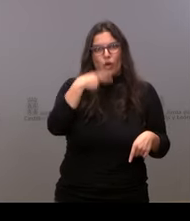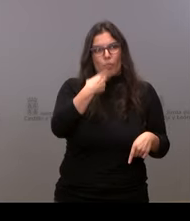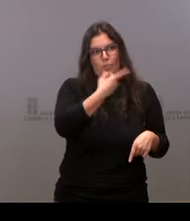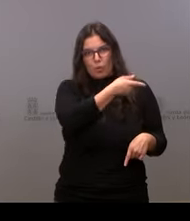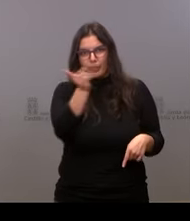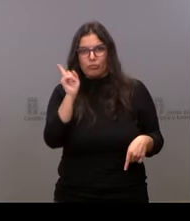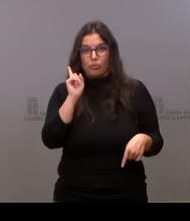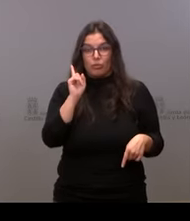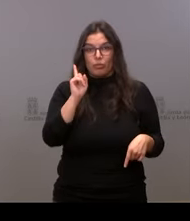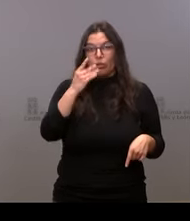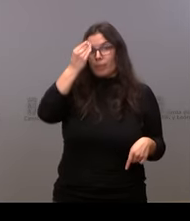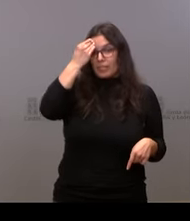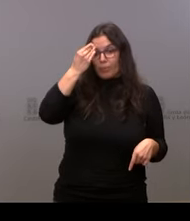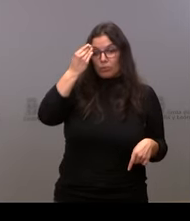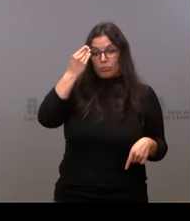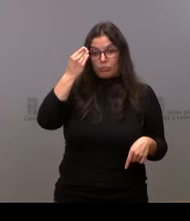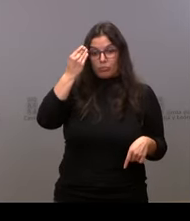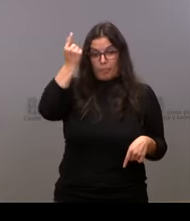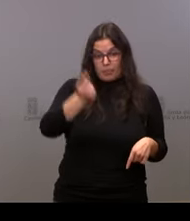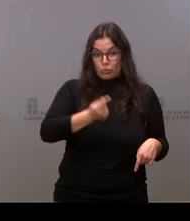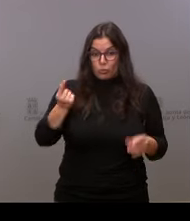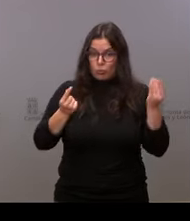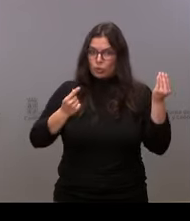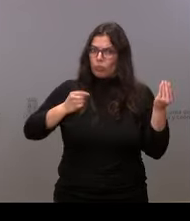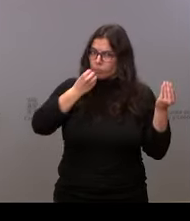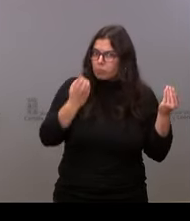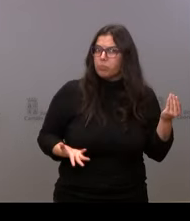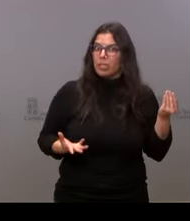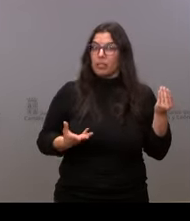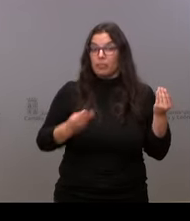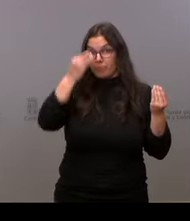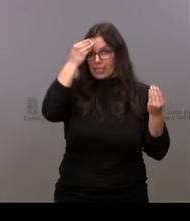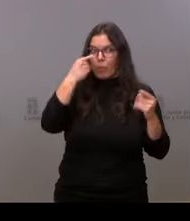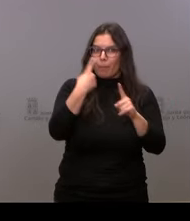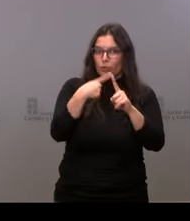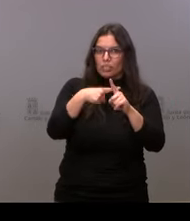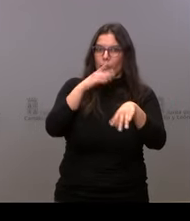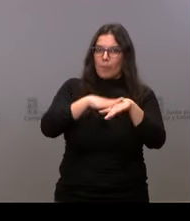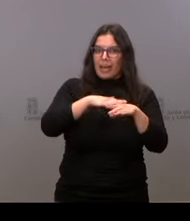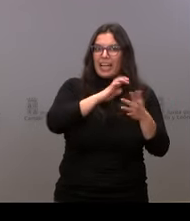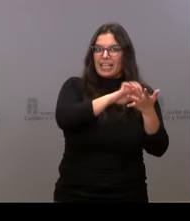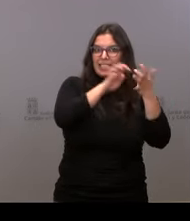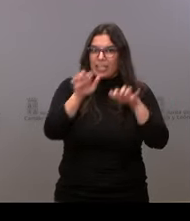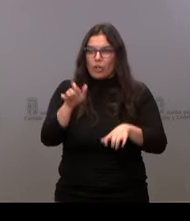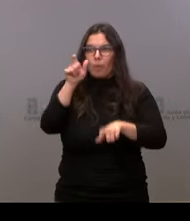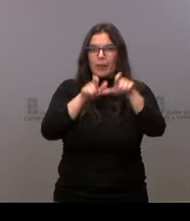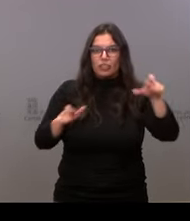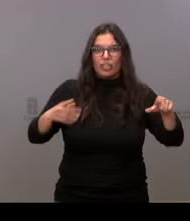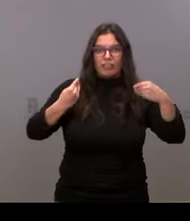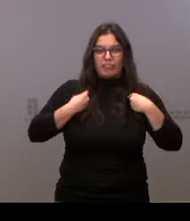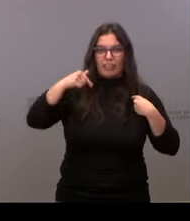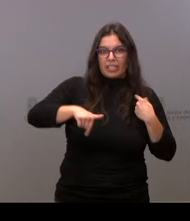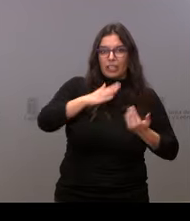creemos que este proyecto es muy positivo para castilla y león' para las personas que viven en nuestra comunidad